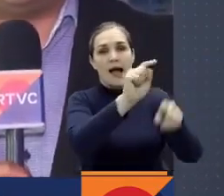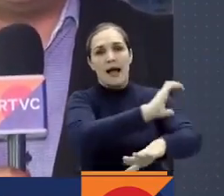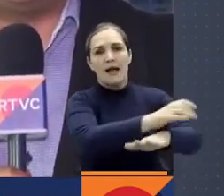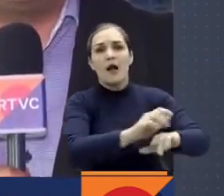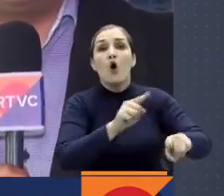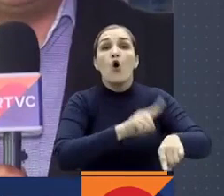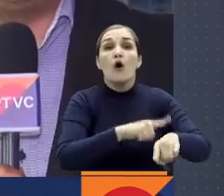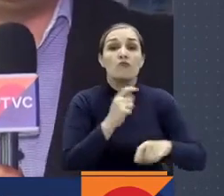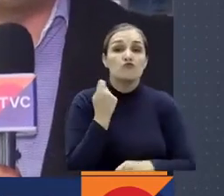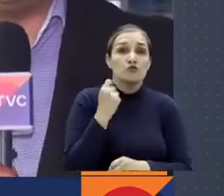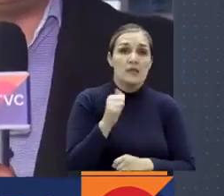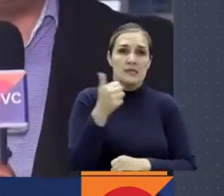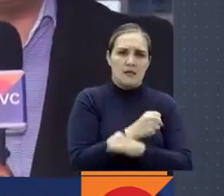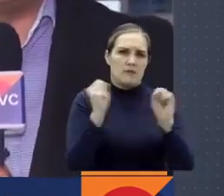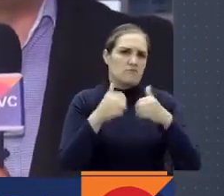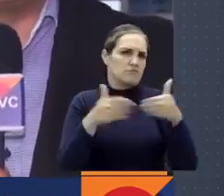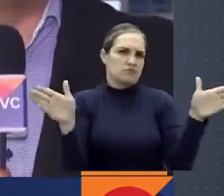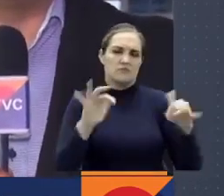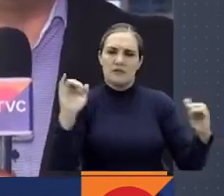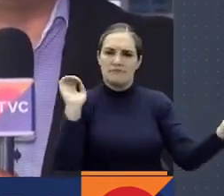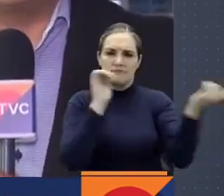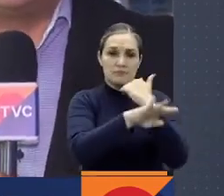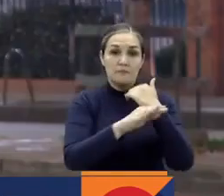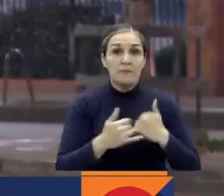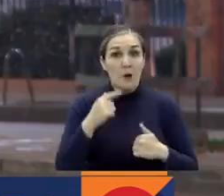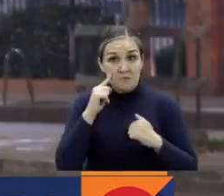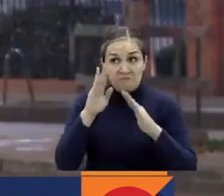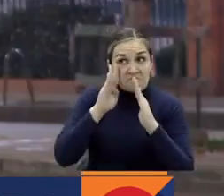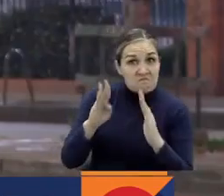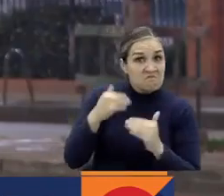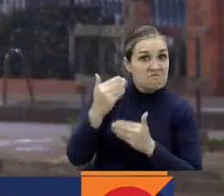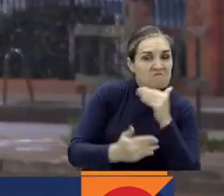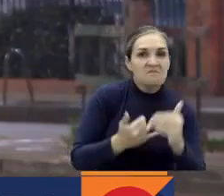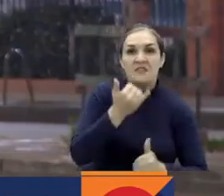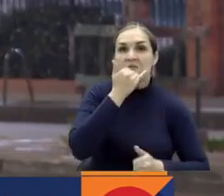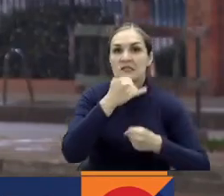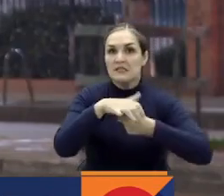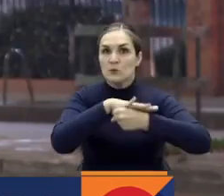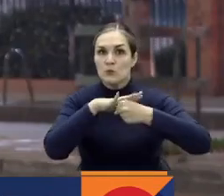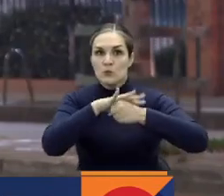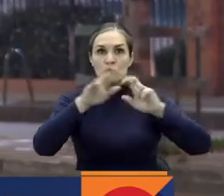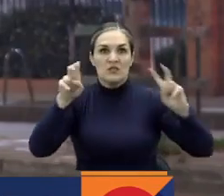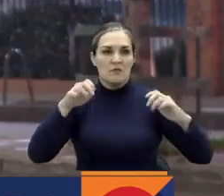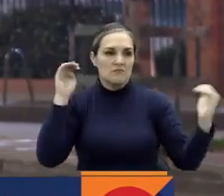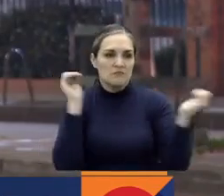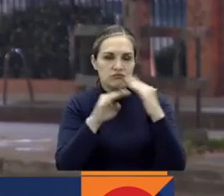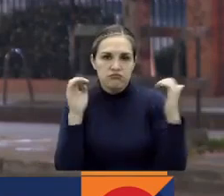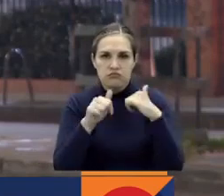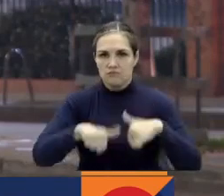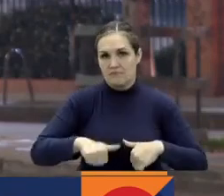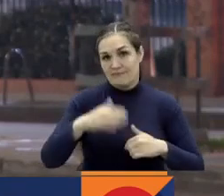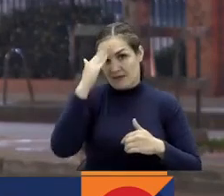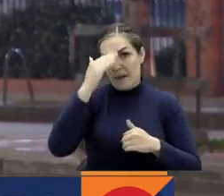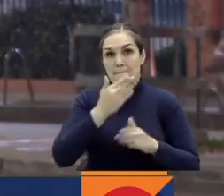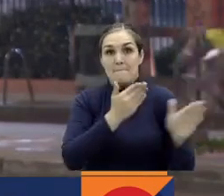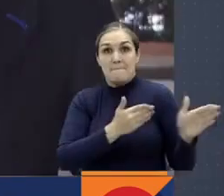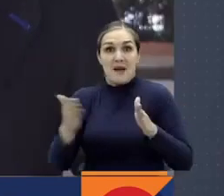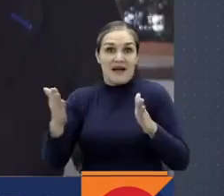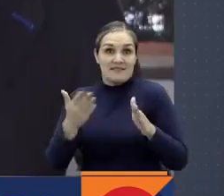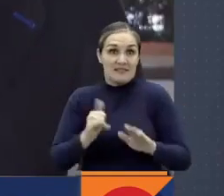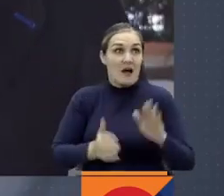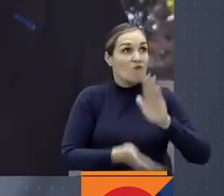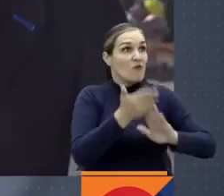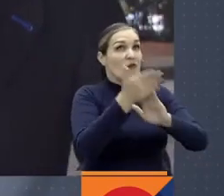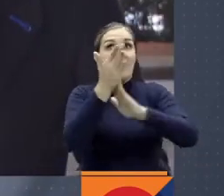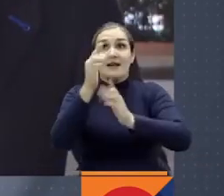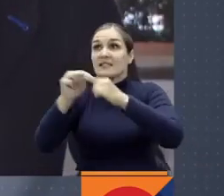mañana de hoy nuevamente ese paso. Estaremos atentos entonces a lo que tenga que ver en materia de movilidad en este plan retorno luego de Semana Santa. Por ahora es todo desde